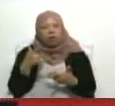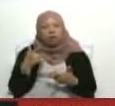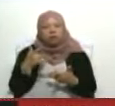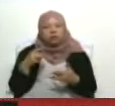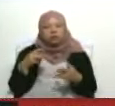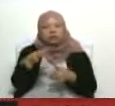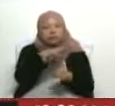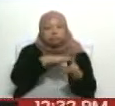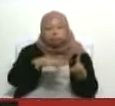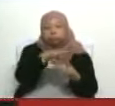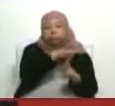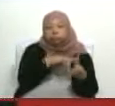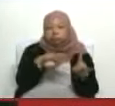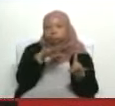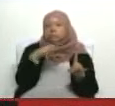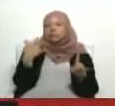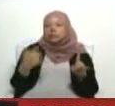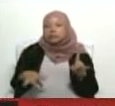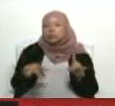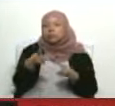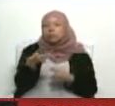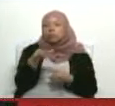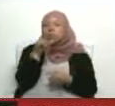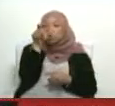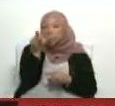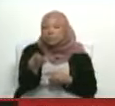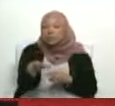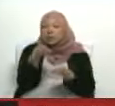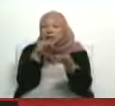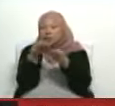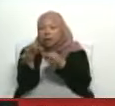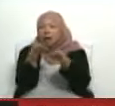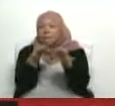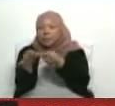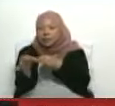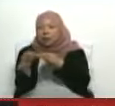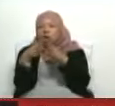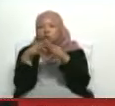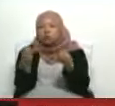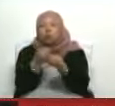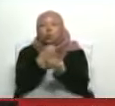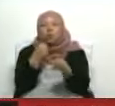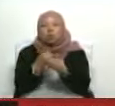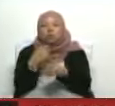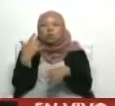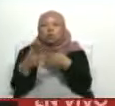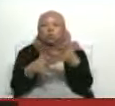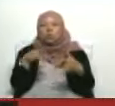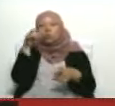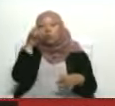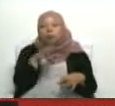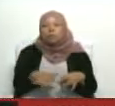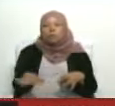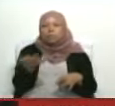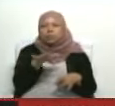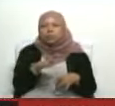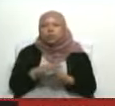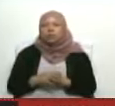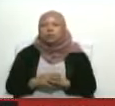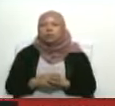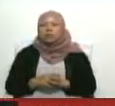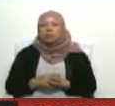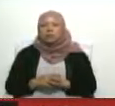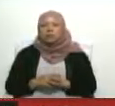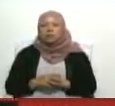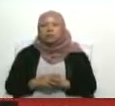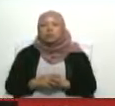de este acto, en donde él detalla la manera como iban a ejecutar esta acción. Por lo tanto,